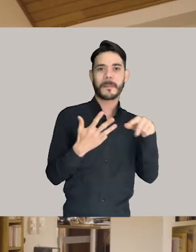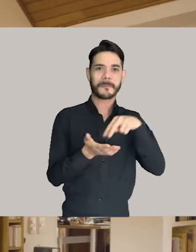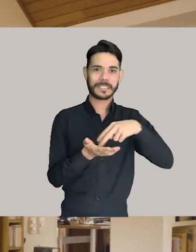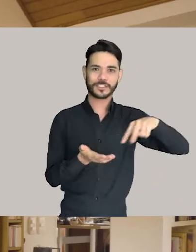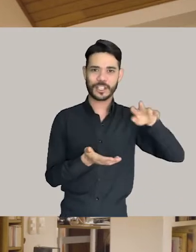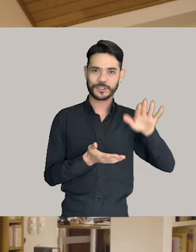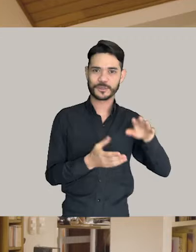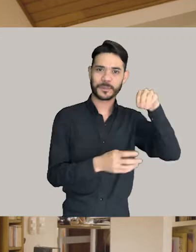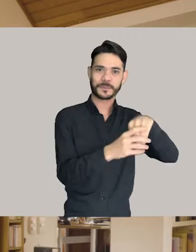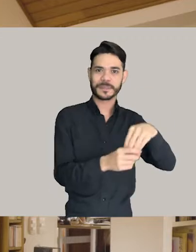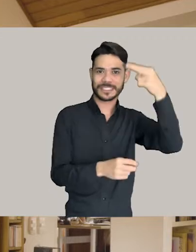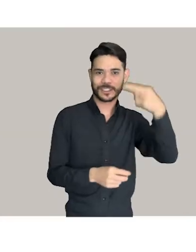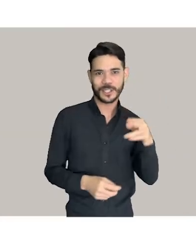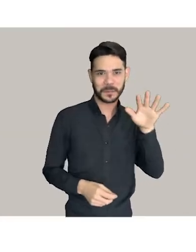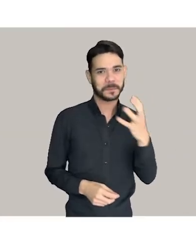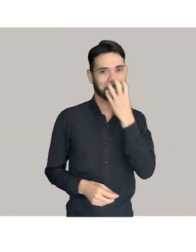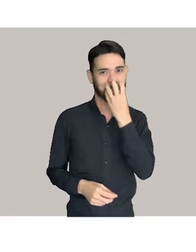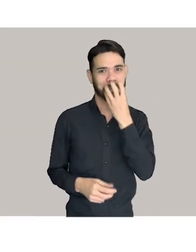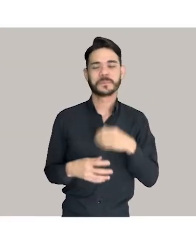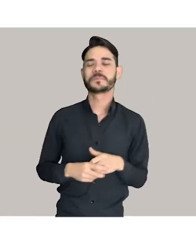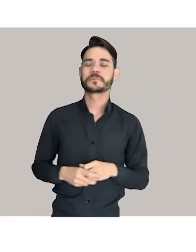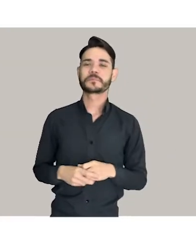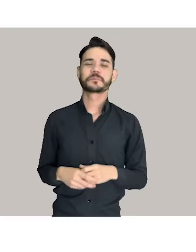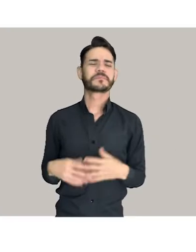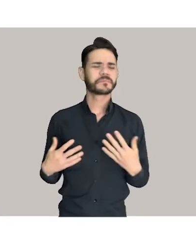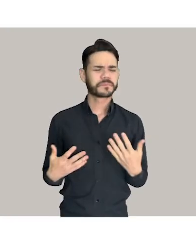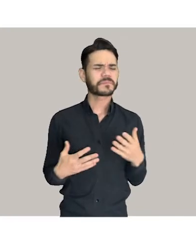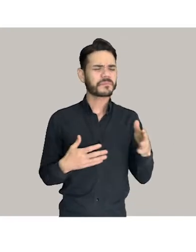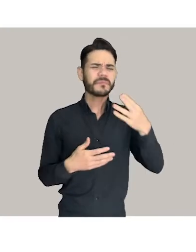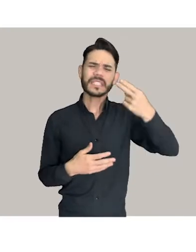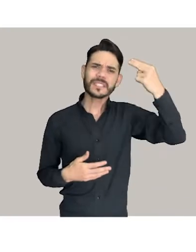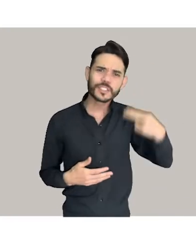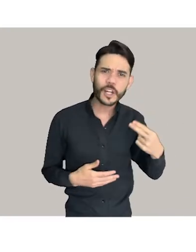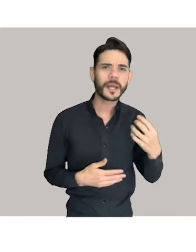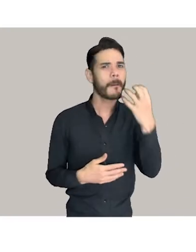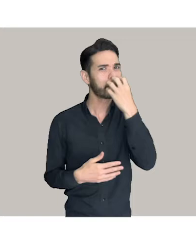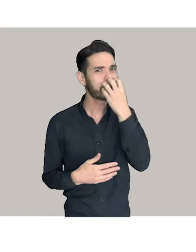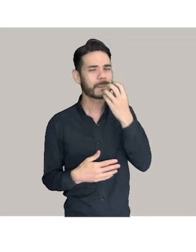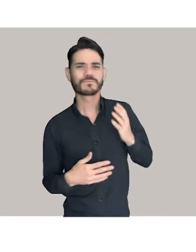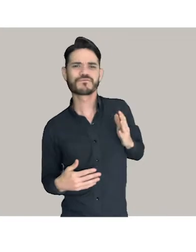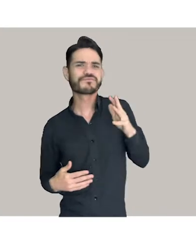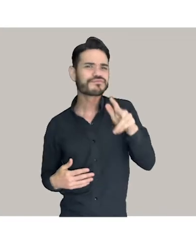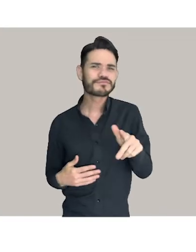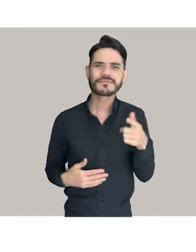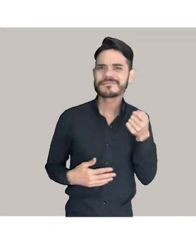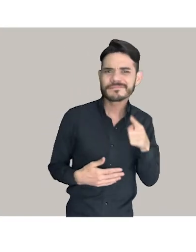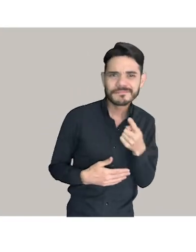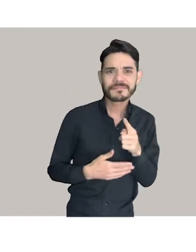de Amamelis. Y lo que describen las historias de Amamelis son situaciones en las